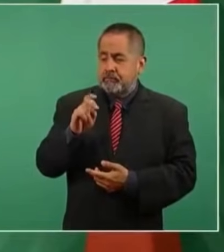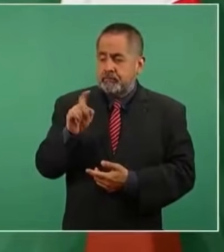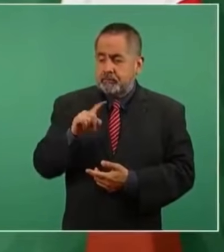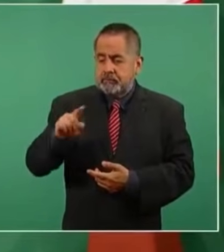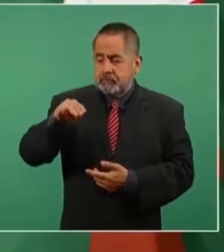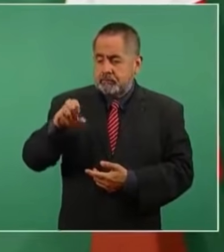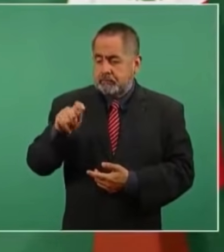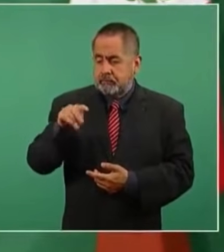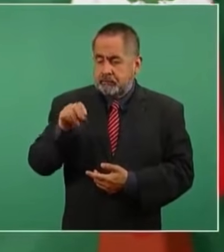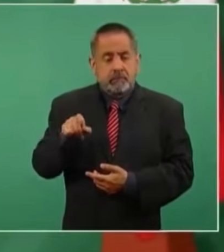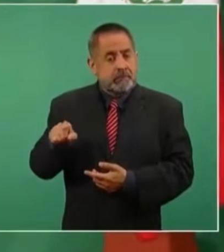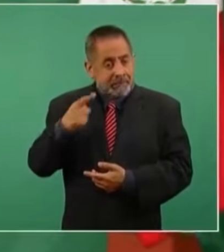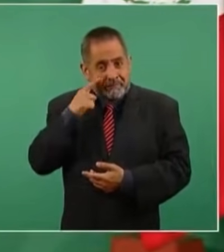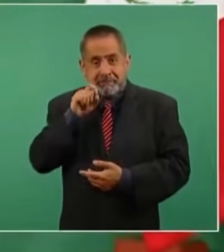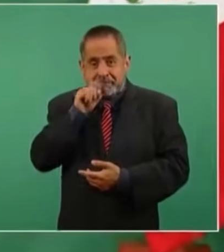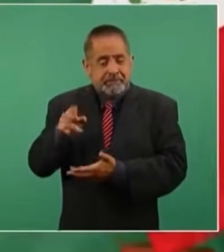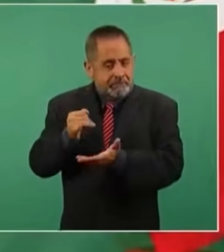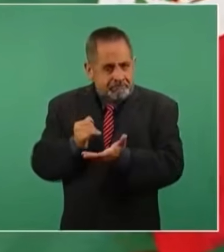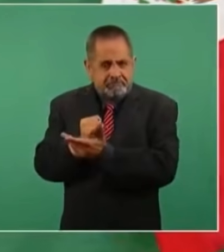el que decidió